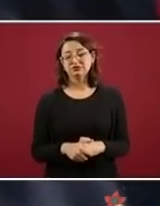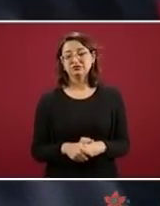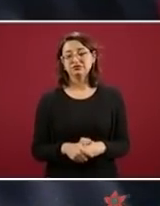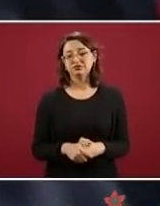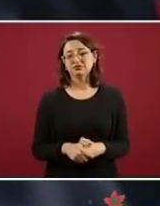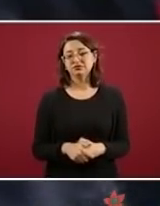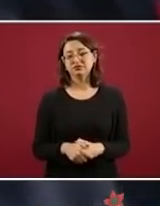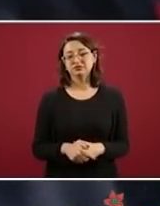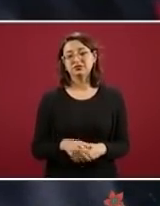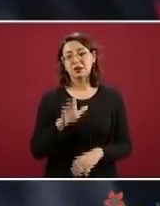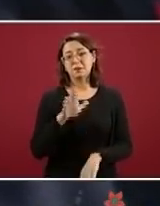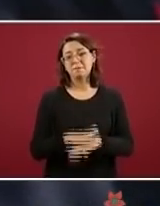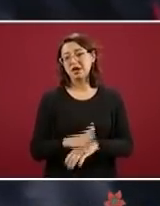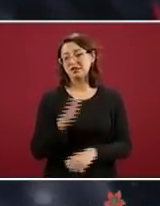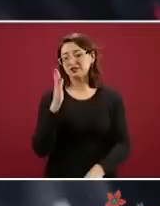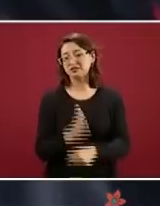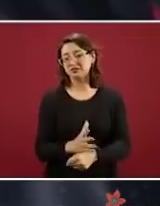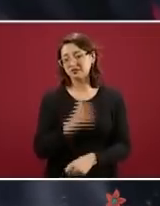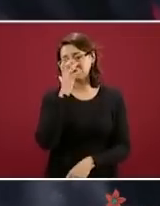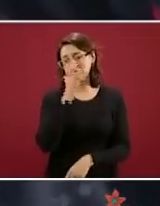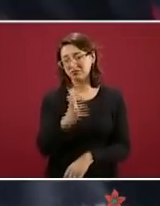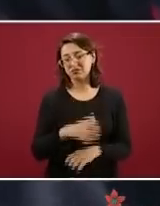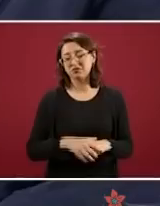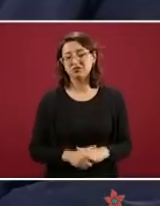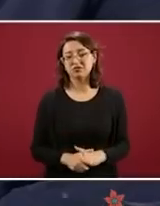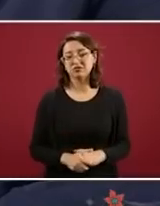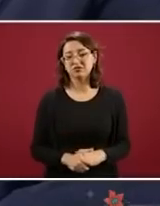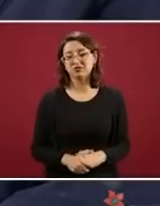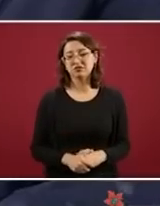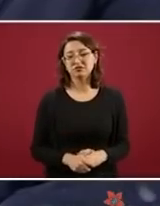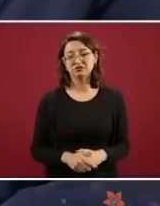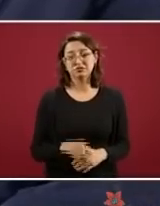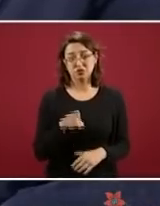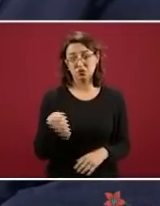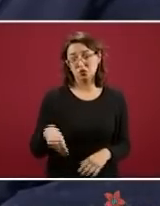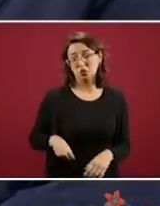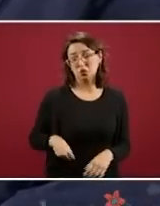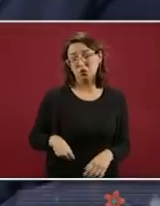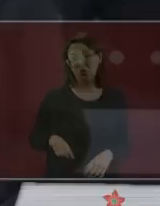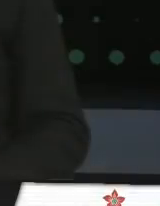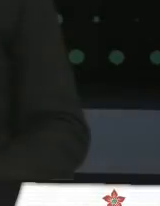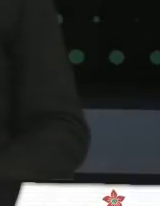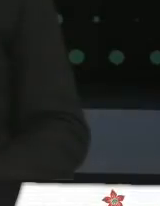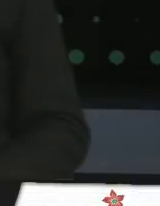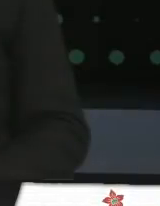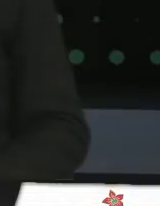va a ser mayor la pena y resulta responsable